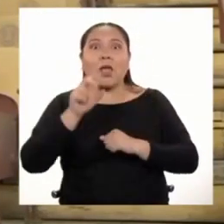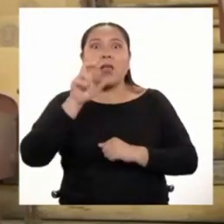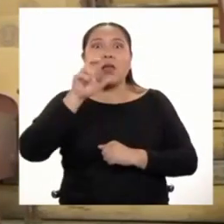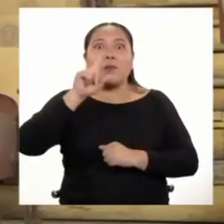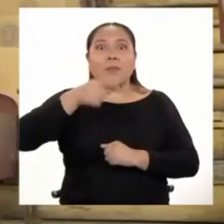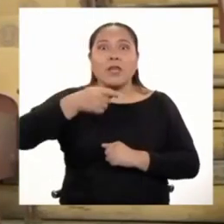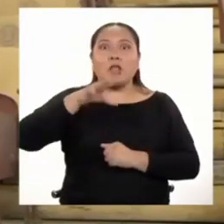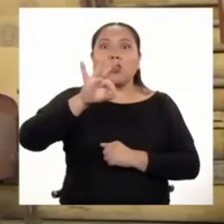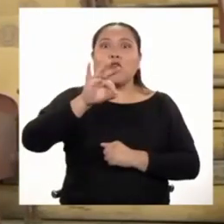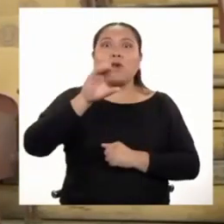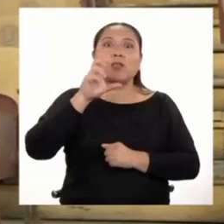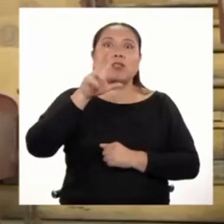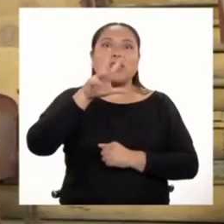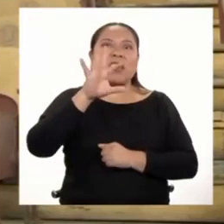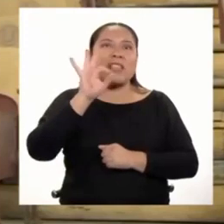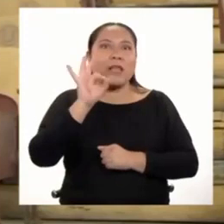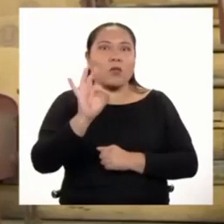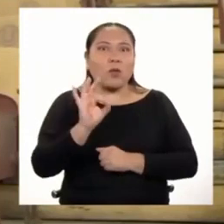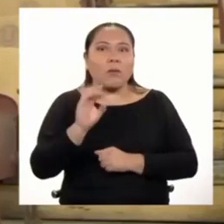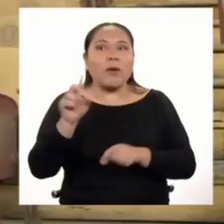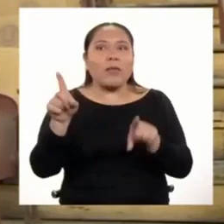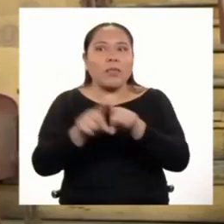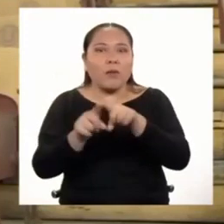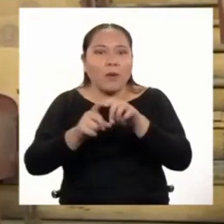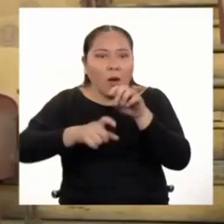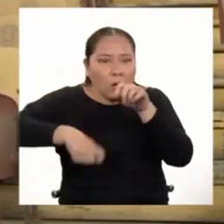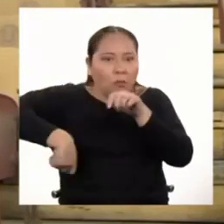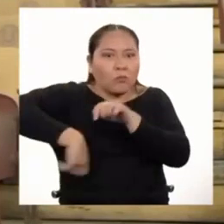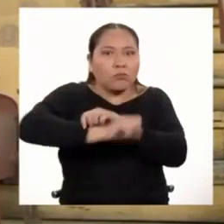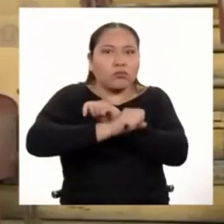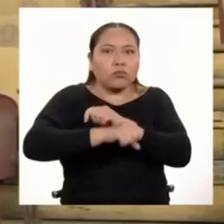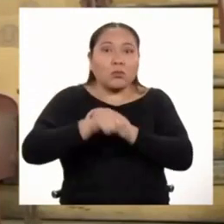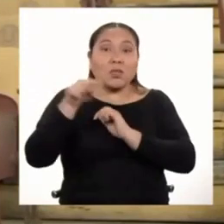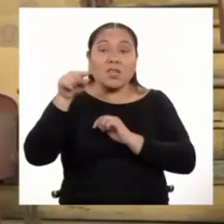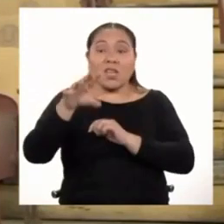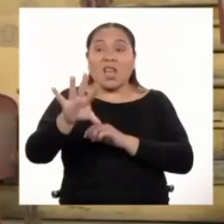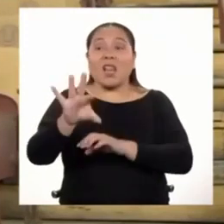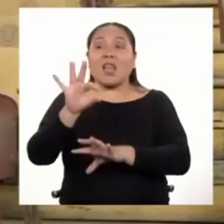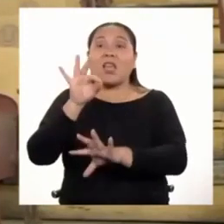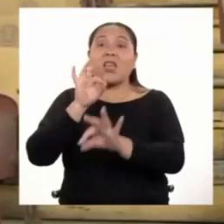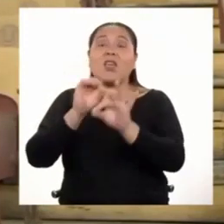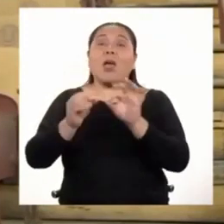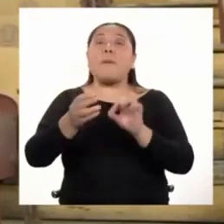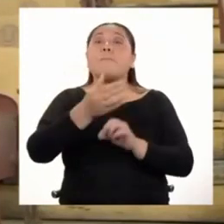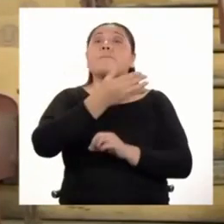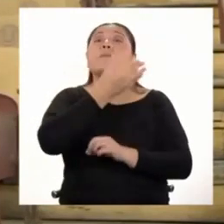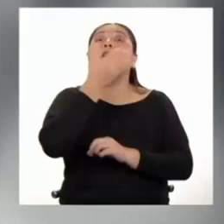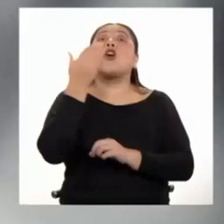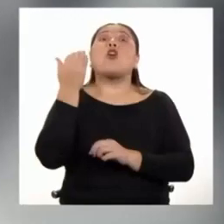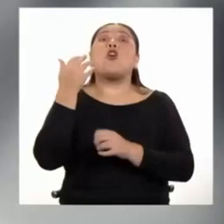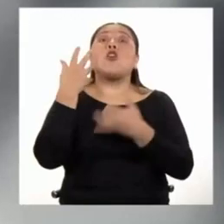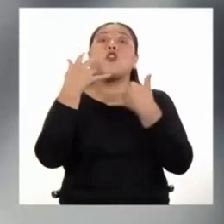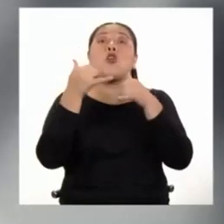fue goleador y fue elegido como el mejor jugador de ese torneo.